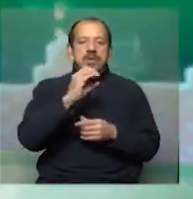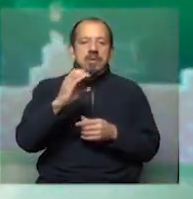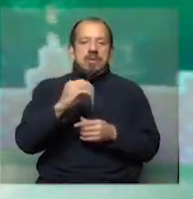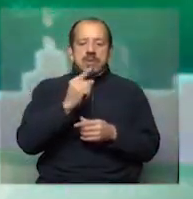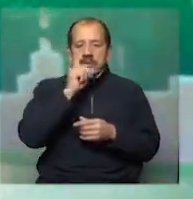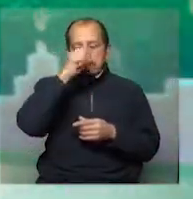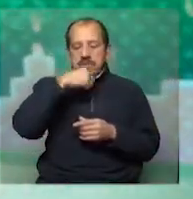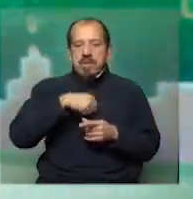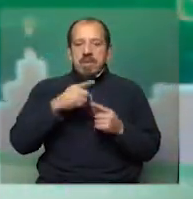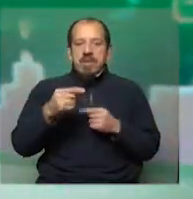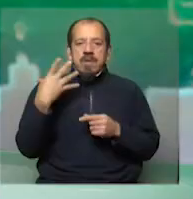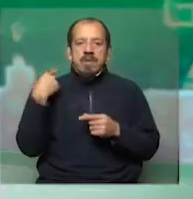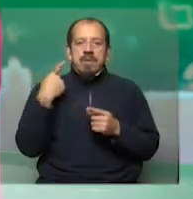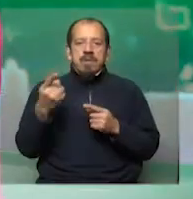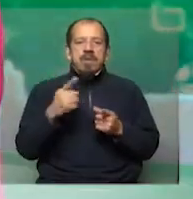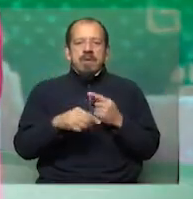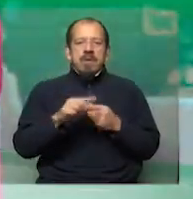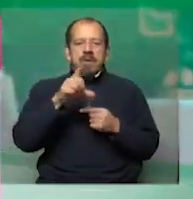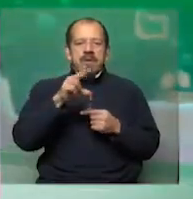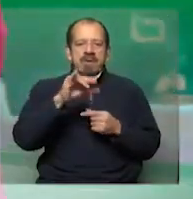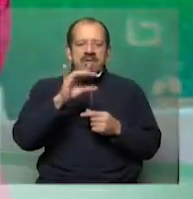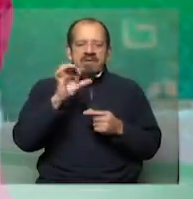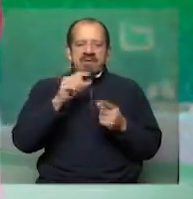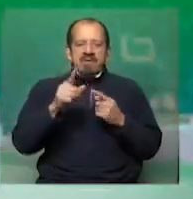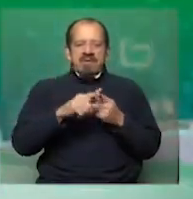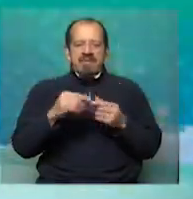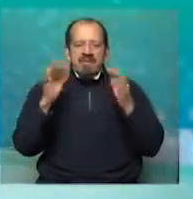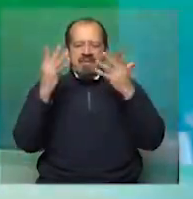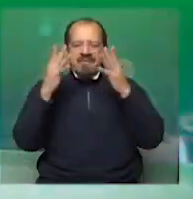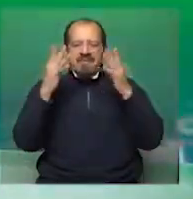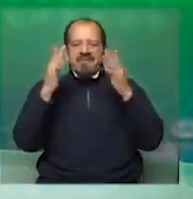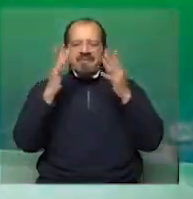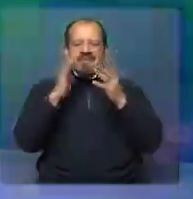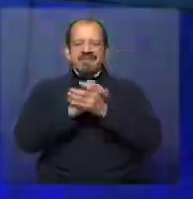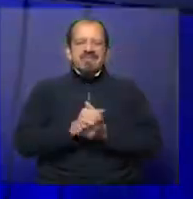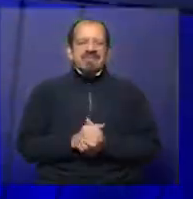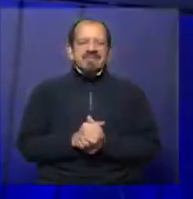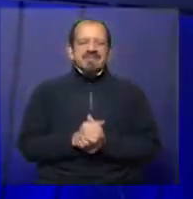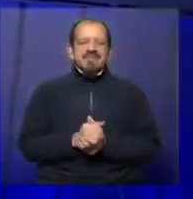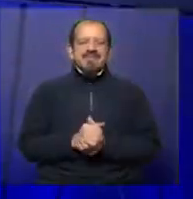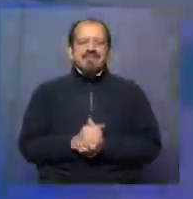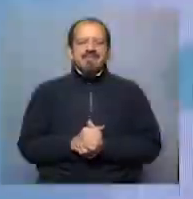y estamos aquí con su director, que es Luis González, a quien recibimos con un fuerte aplauso. ¡Luis, querido! Porque...